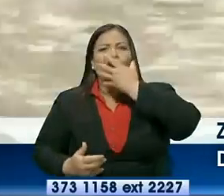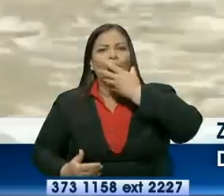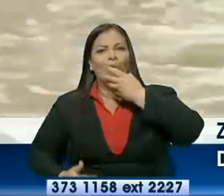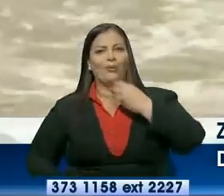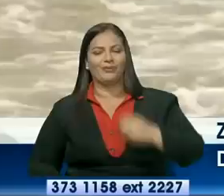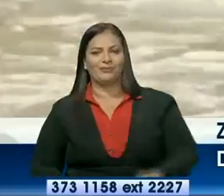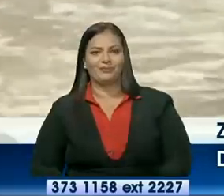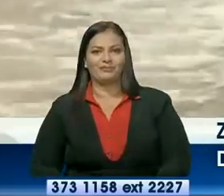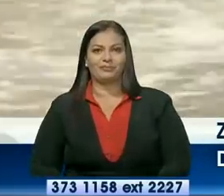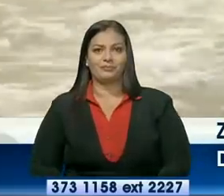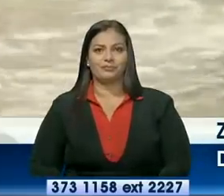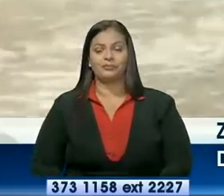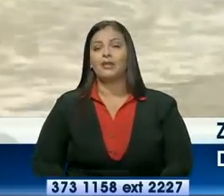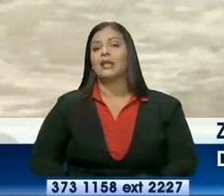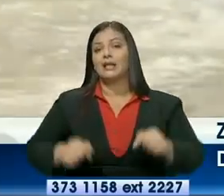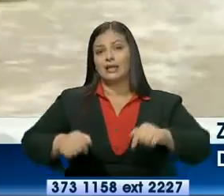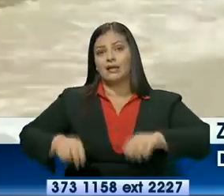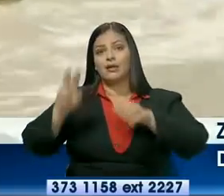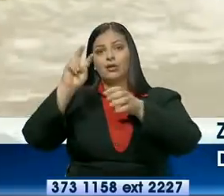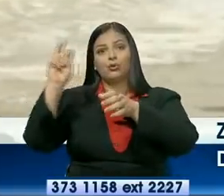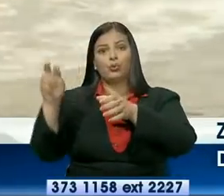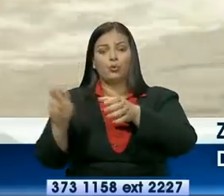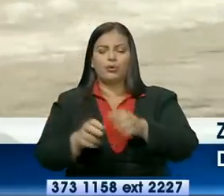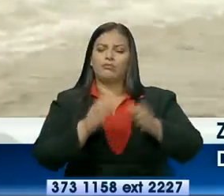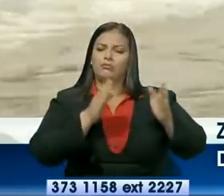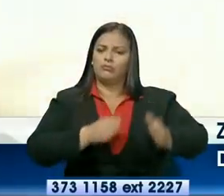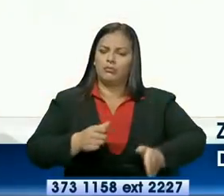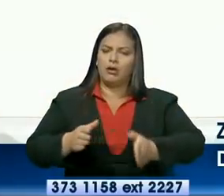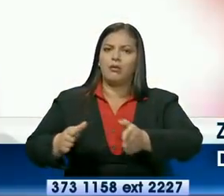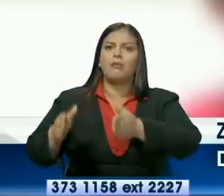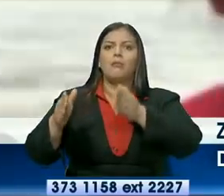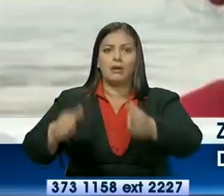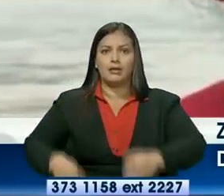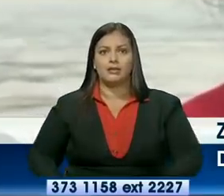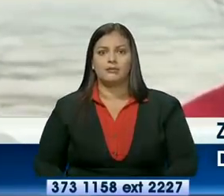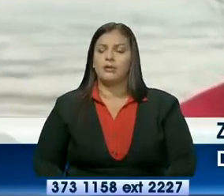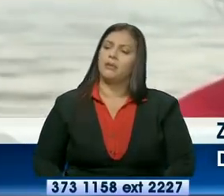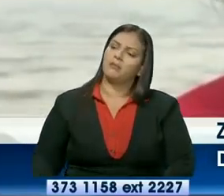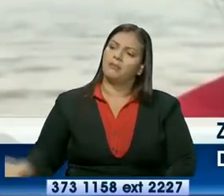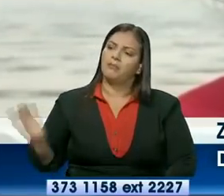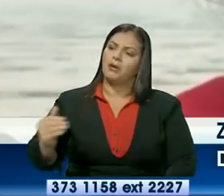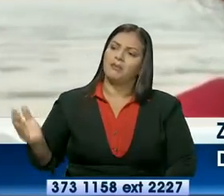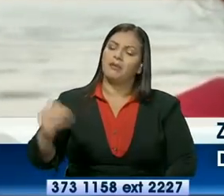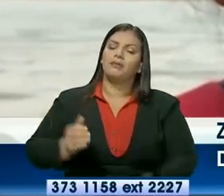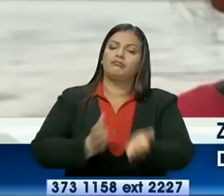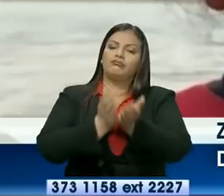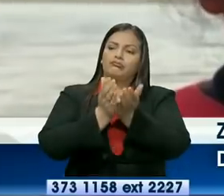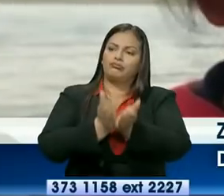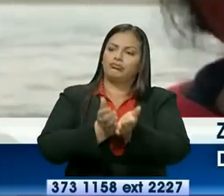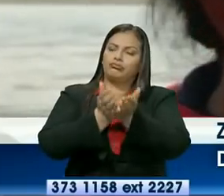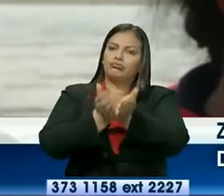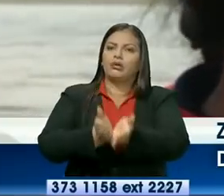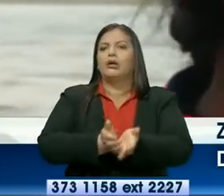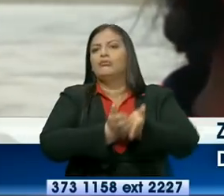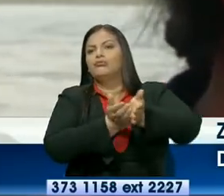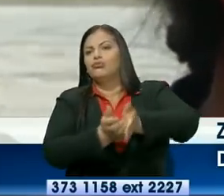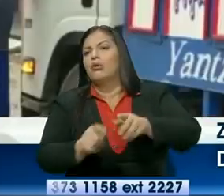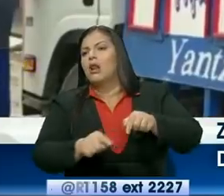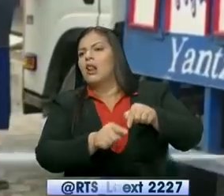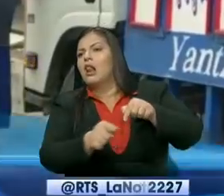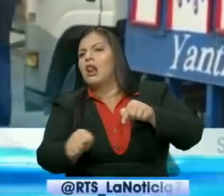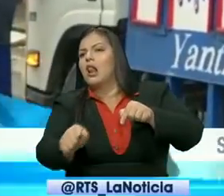al turismo aquí en nuestra tierra, en Zamora Chinchipe, y esta es una nueva ruta que estamos ya haciendo,